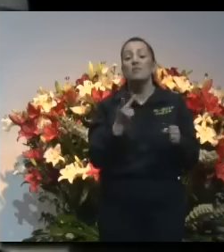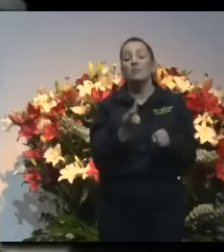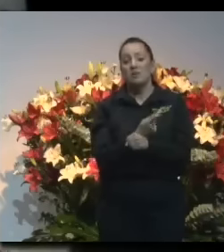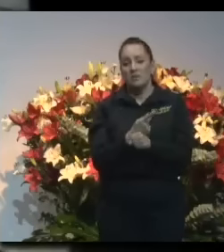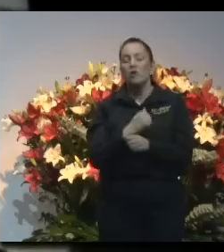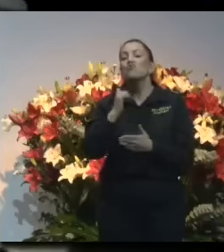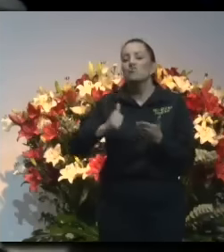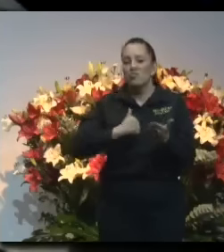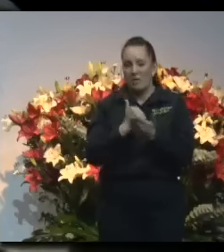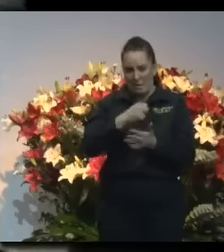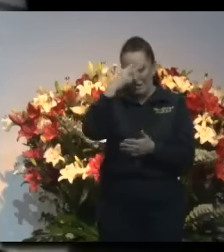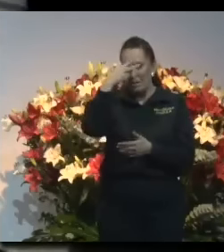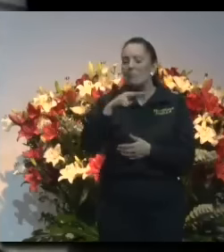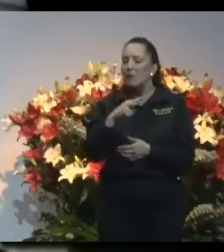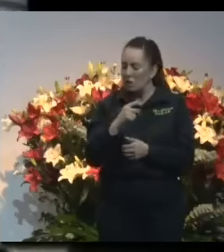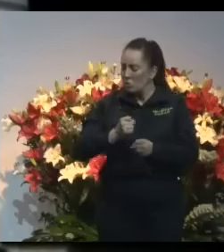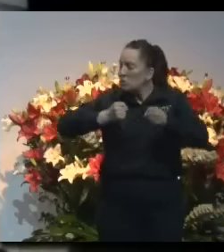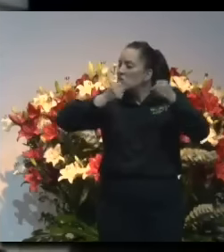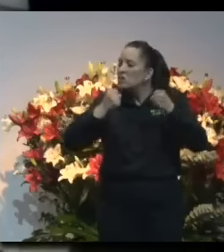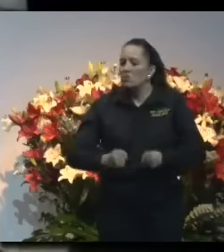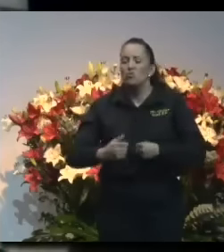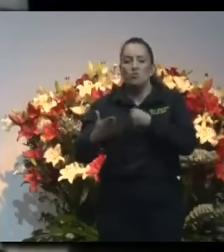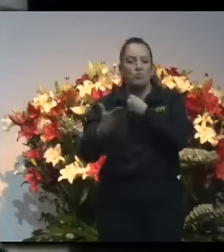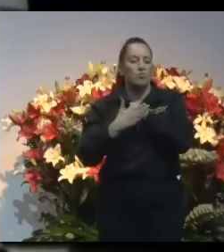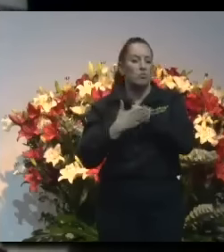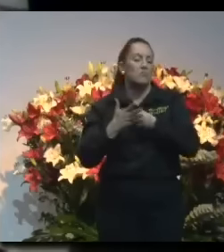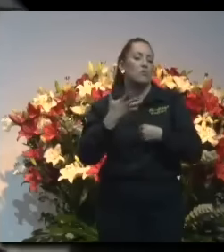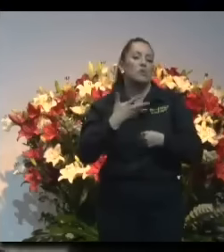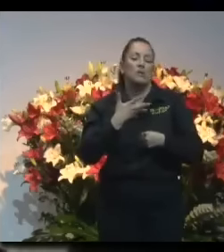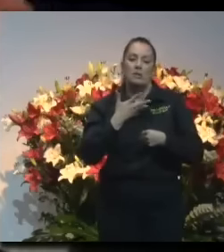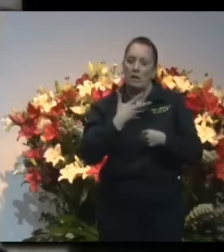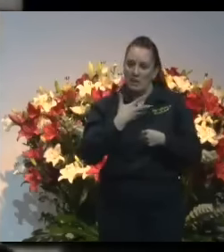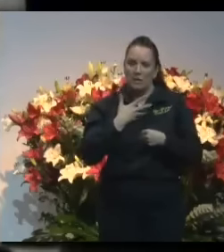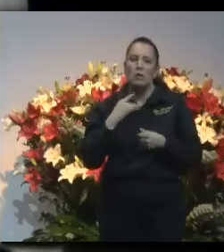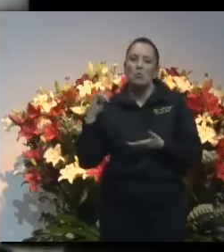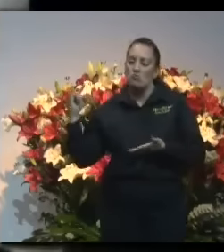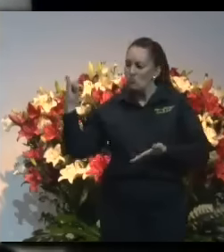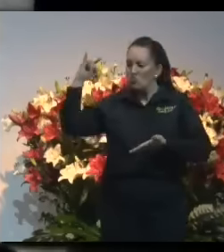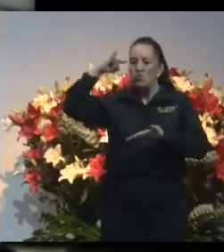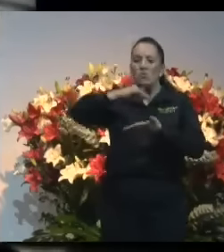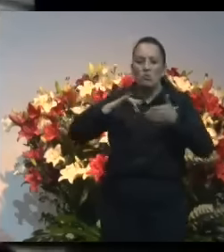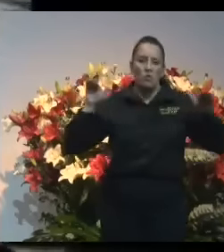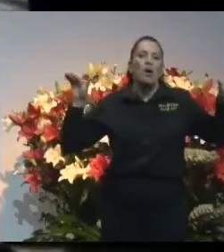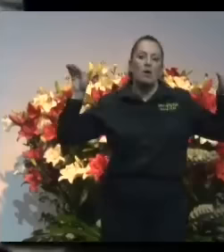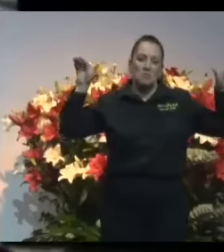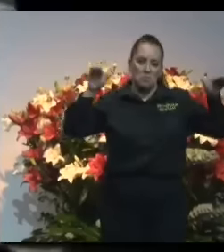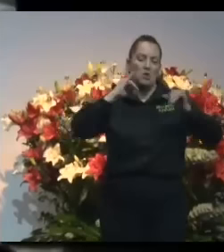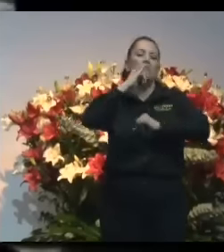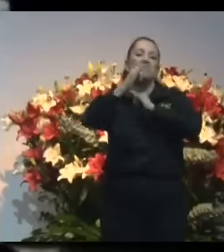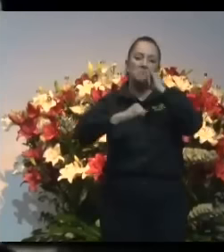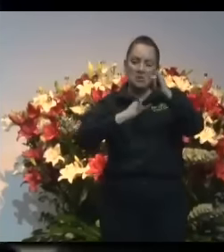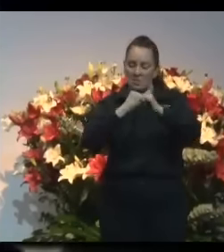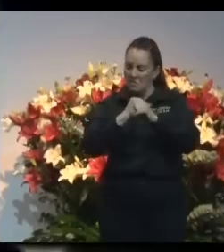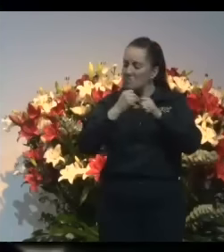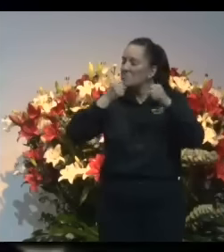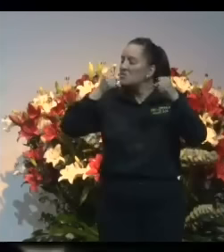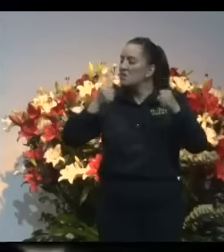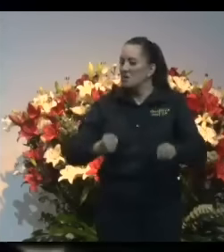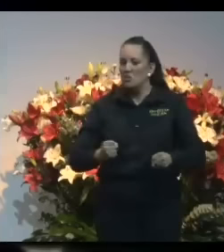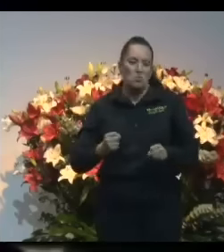buen aeropuerto internacional. Cual decidamos, pero lo va a tener. Claro, muchas gracias.